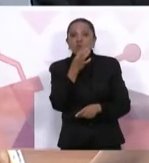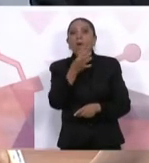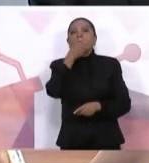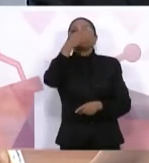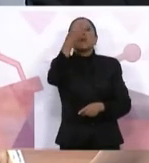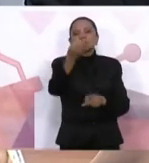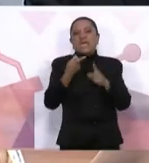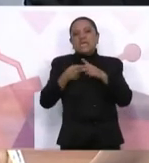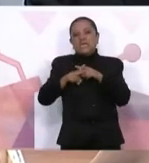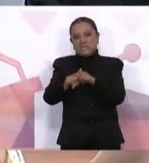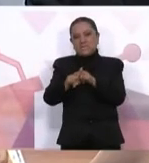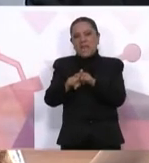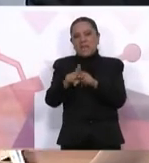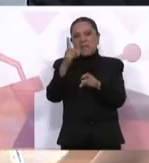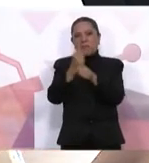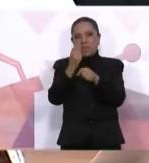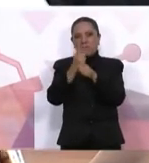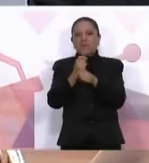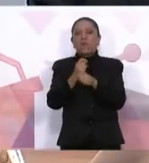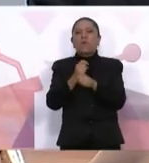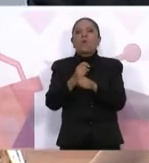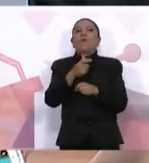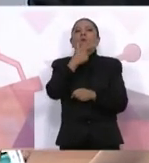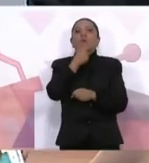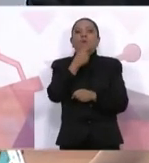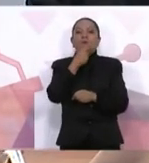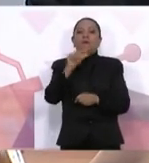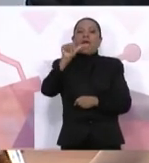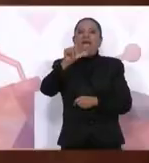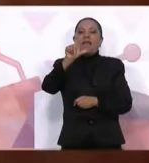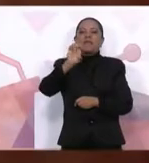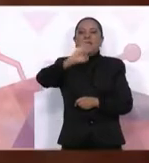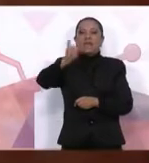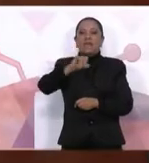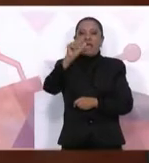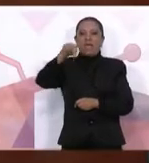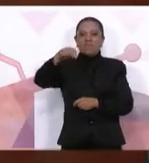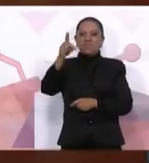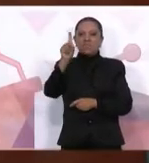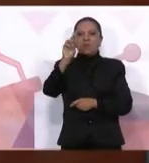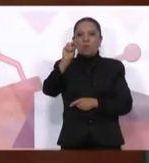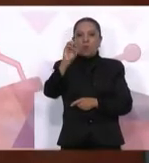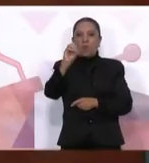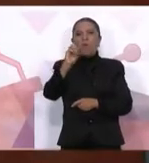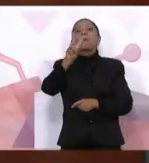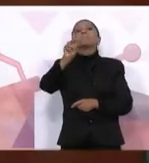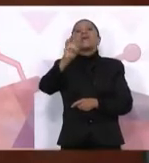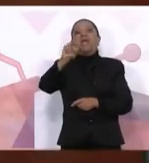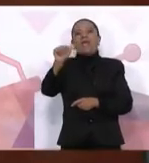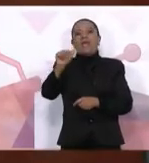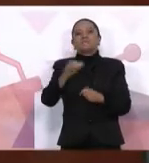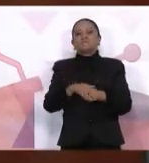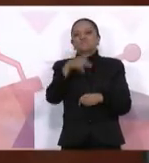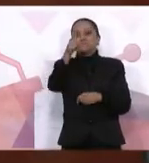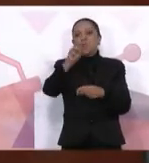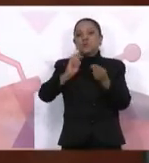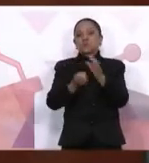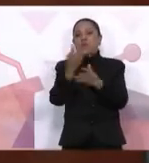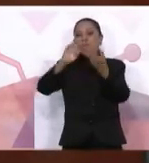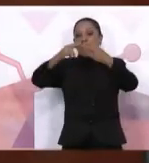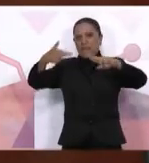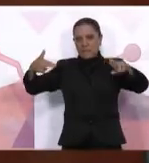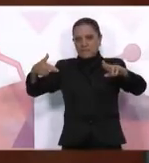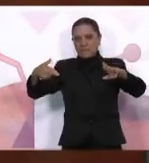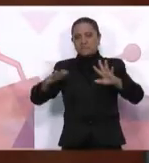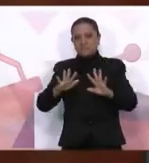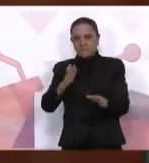primaria alejandro vera jiménez del partido nueva alianza buenas noches mi solidaridad con las familias de los